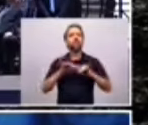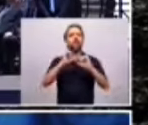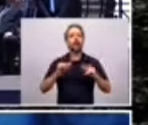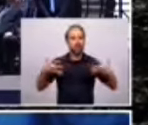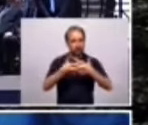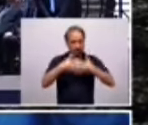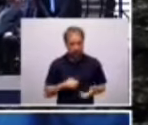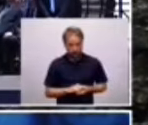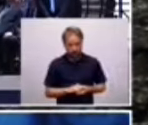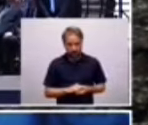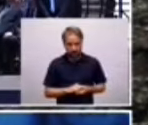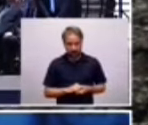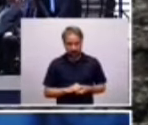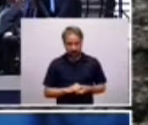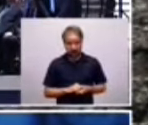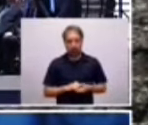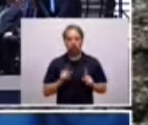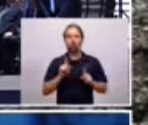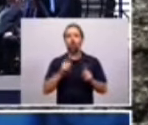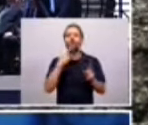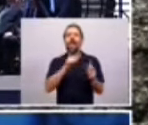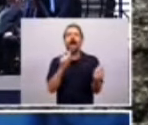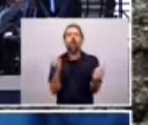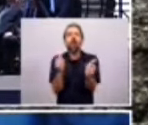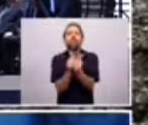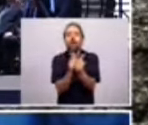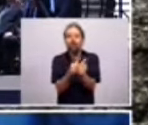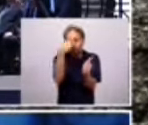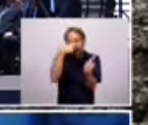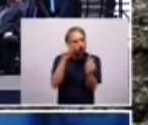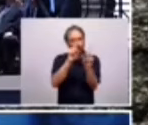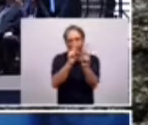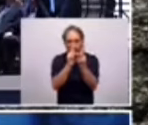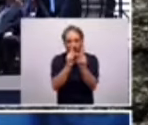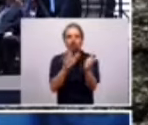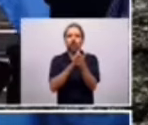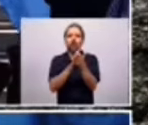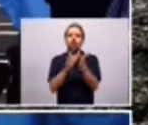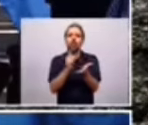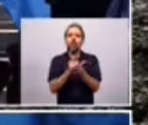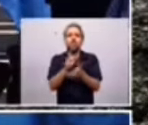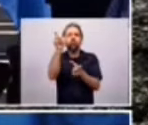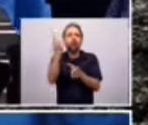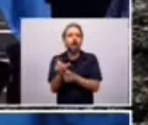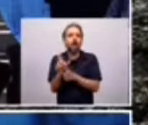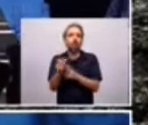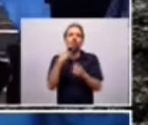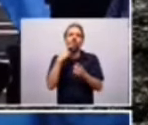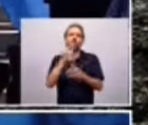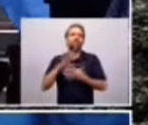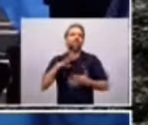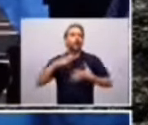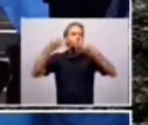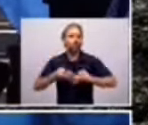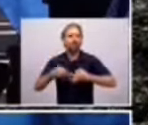la ley de contrato de trabajo. Lo mismo que hace la UOCRA. Y la cambia por un fondo de capitalización. Está bien, pero la UOCRA estaba hoy en la manifestación. Y la UOCRA